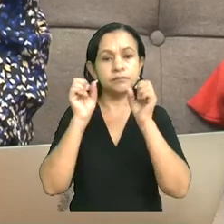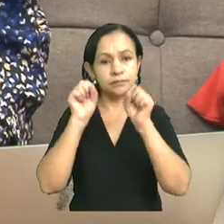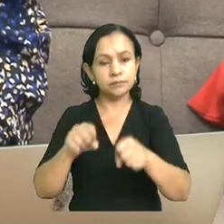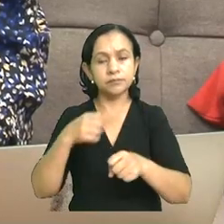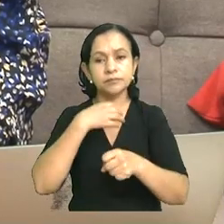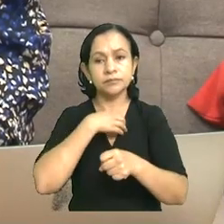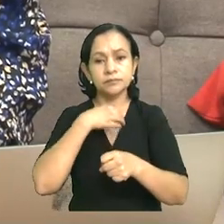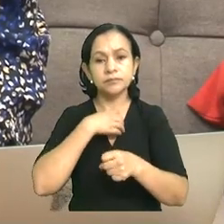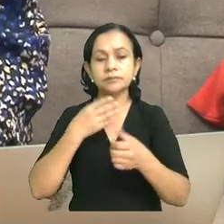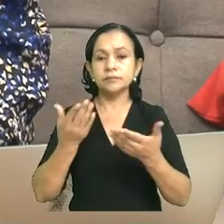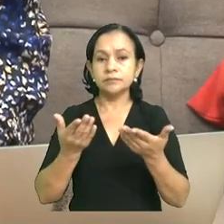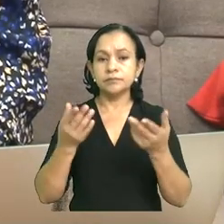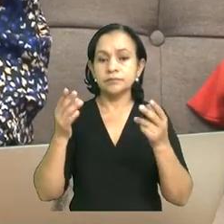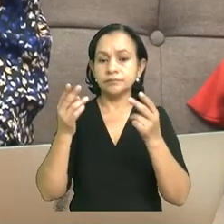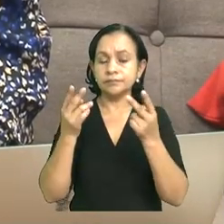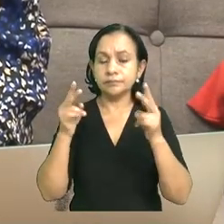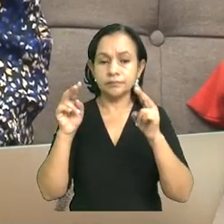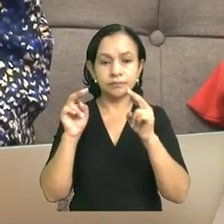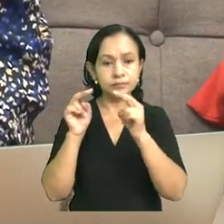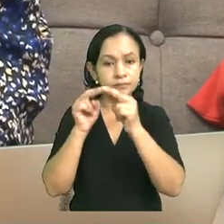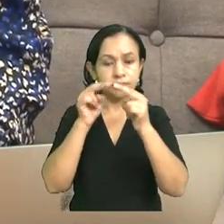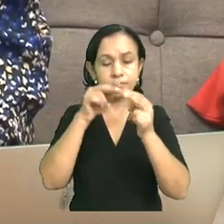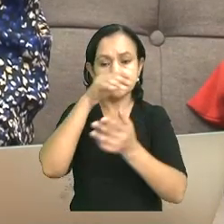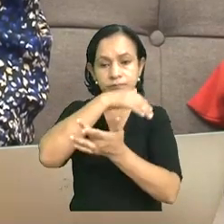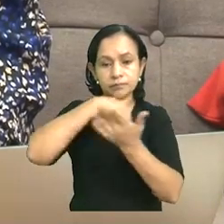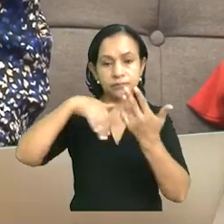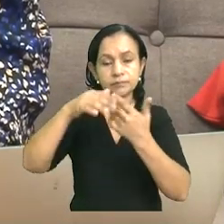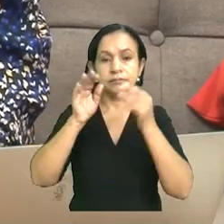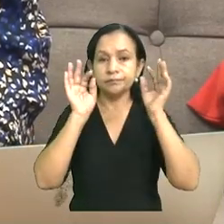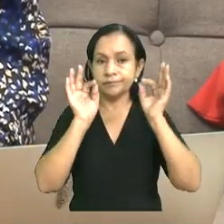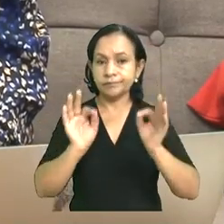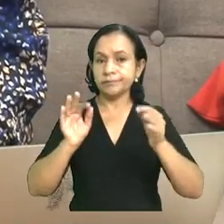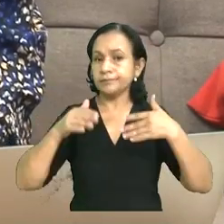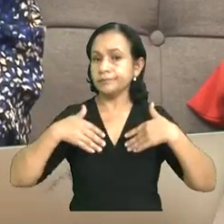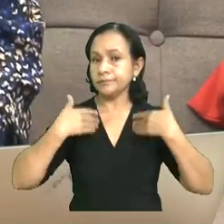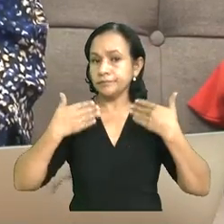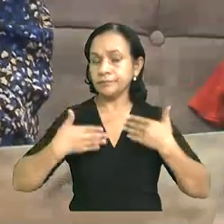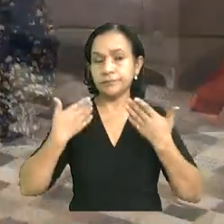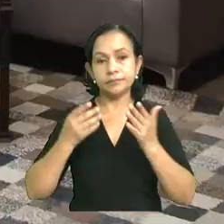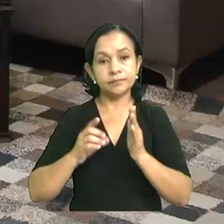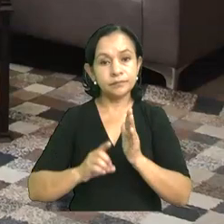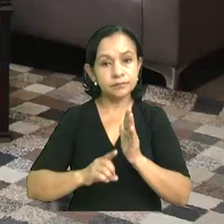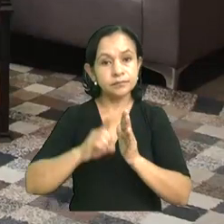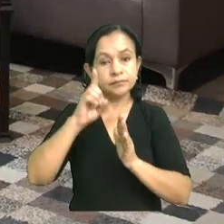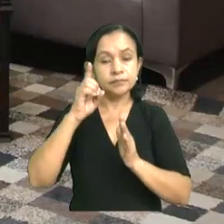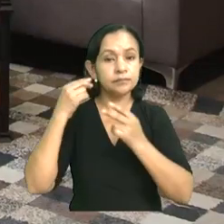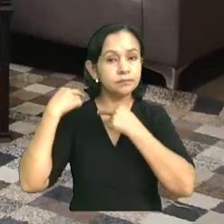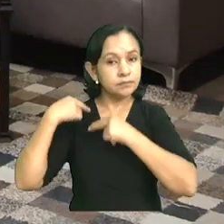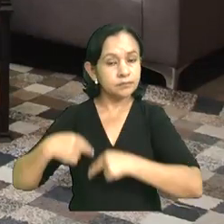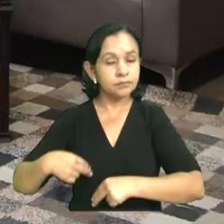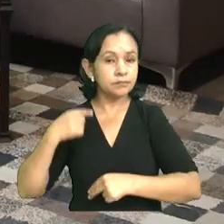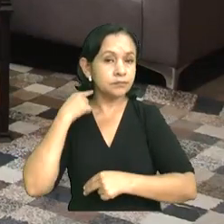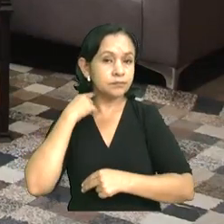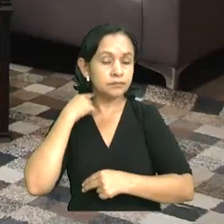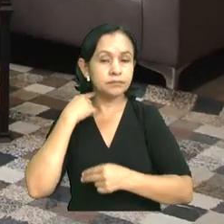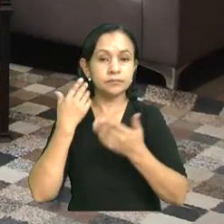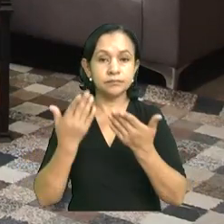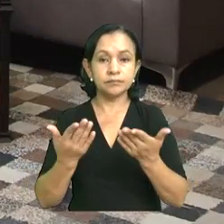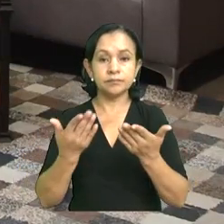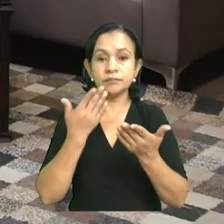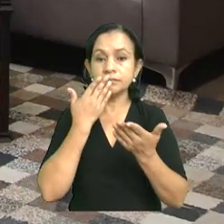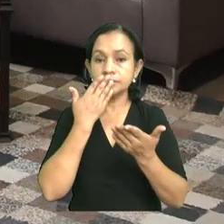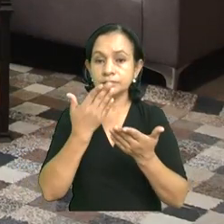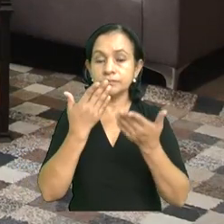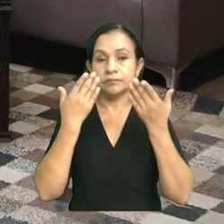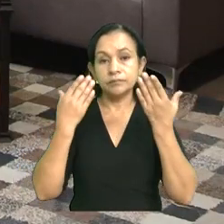una digamos convivencia familiar satisfactoria. Claro, potenciando el desarrollo humano siempre, ¿no? Así es. Y garantizando todas esas